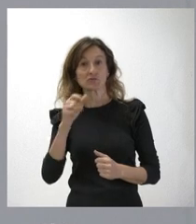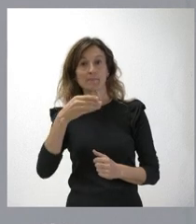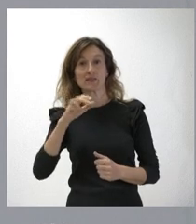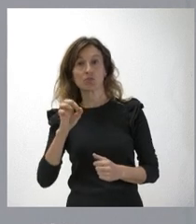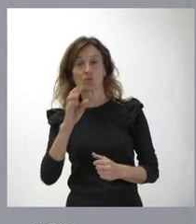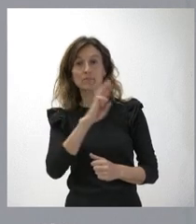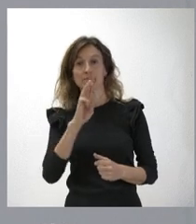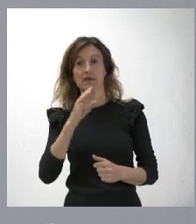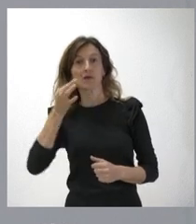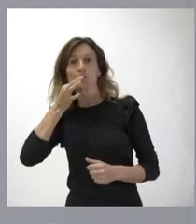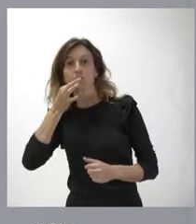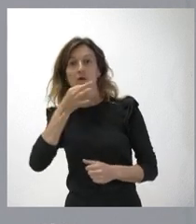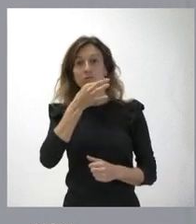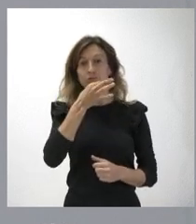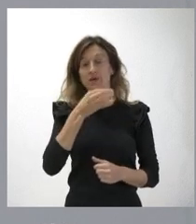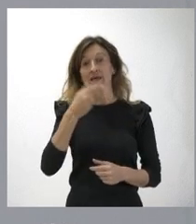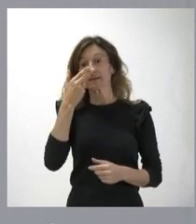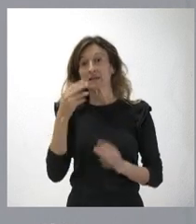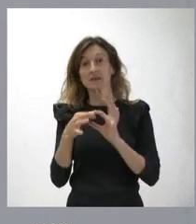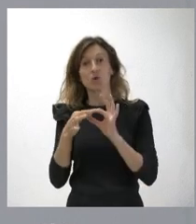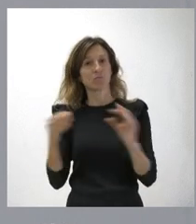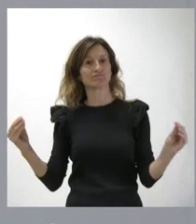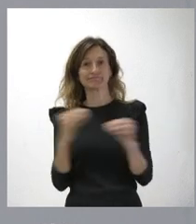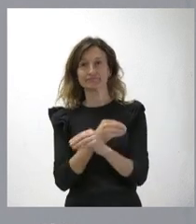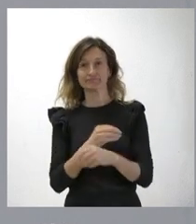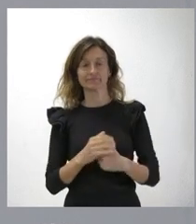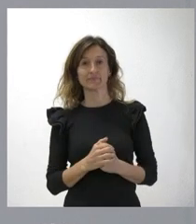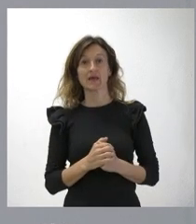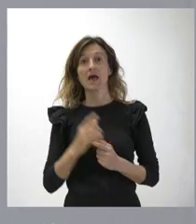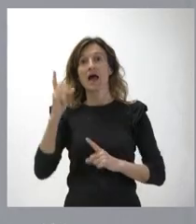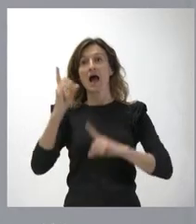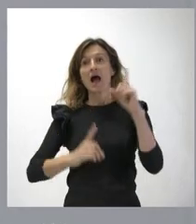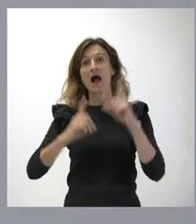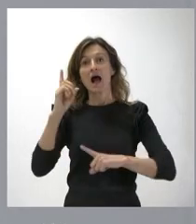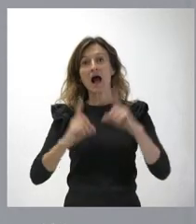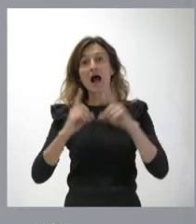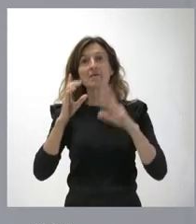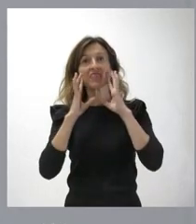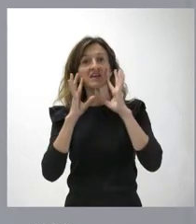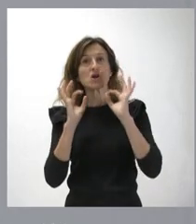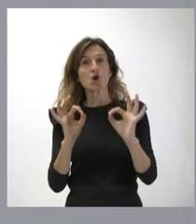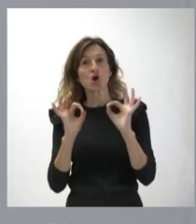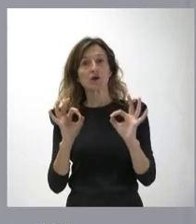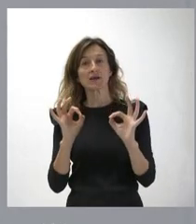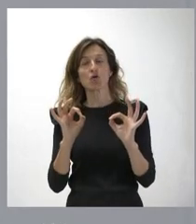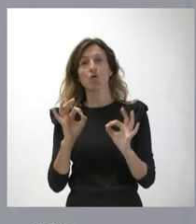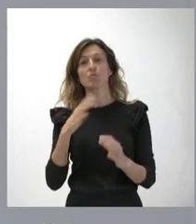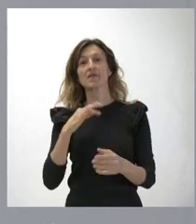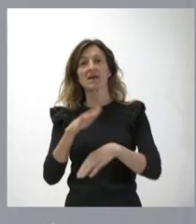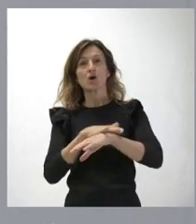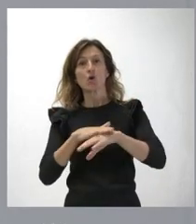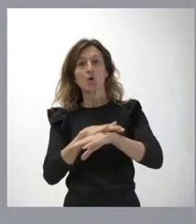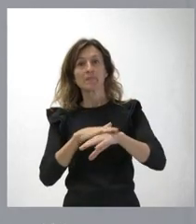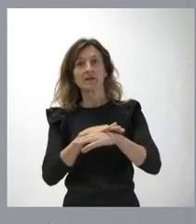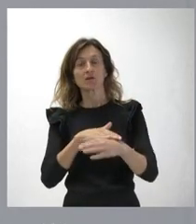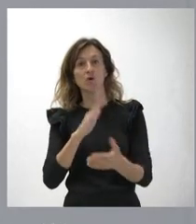PP no tenemos ningún interés común Es verdad que en alguna una ocasión lógicamente se castiga al gobierno por parte de